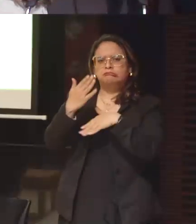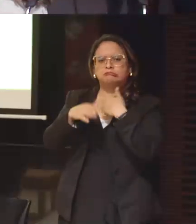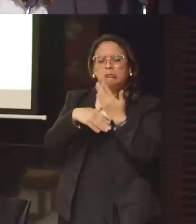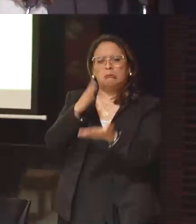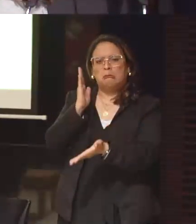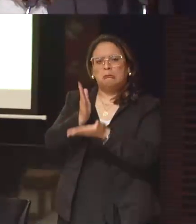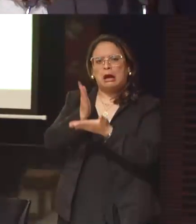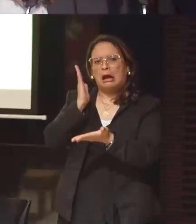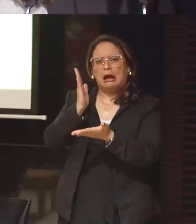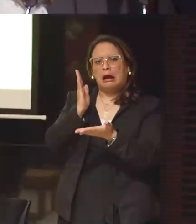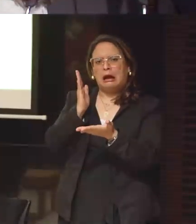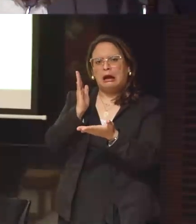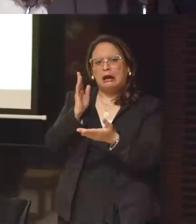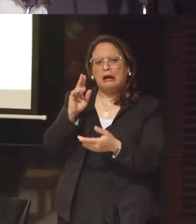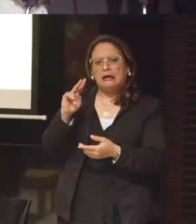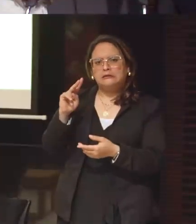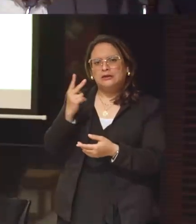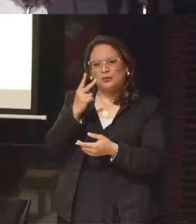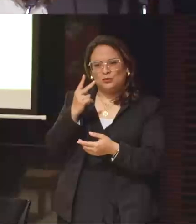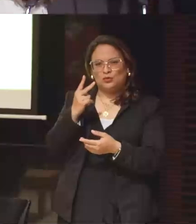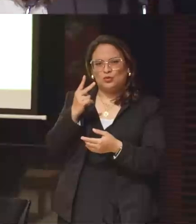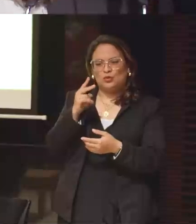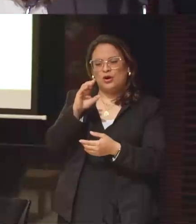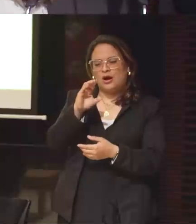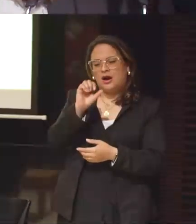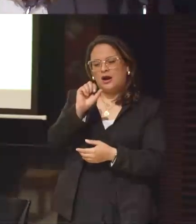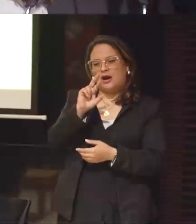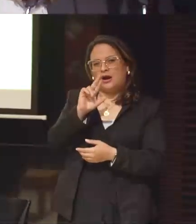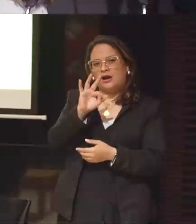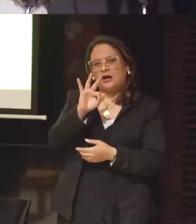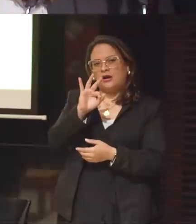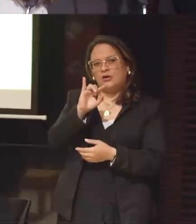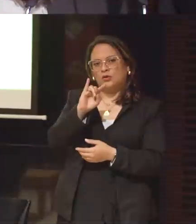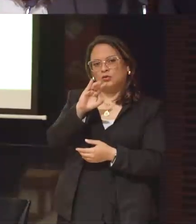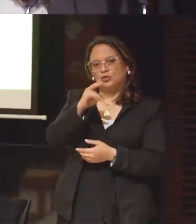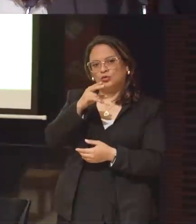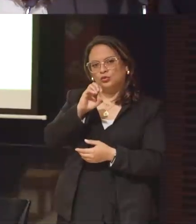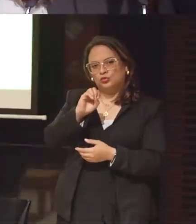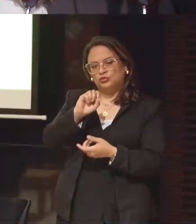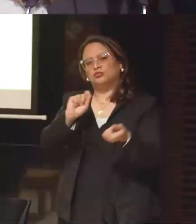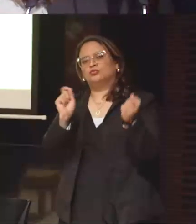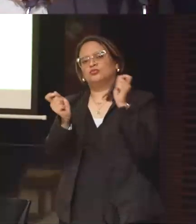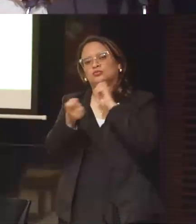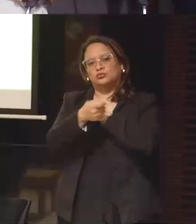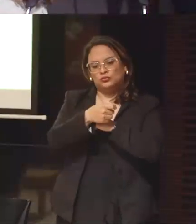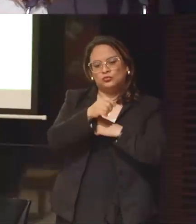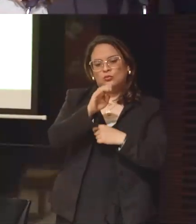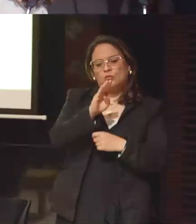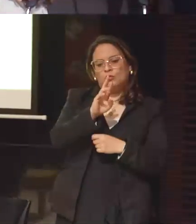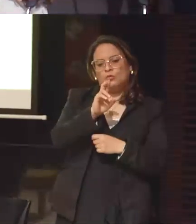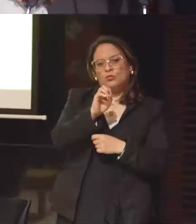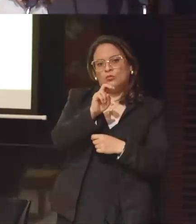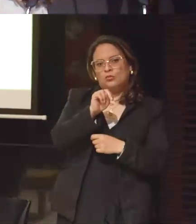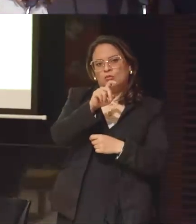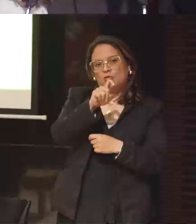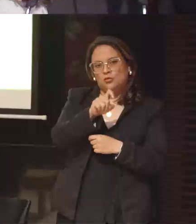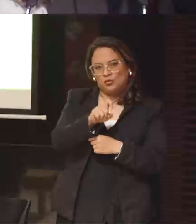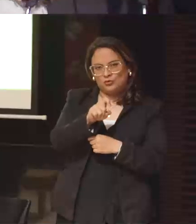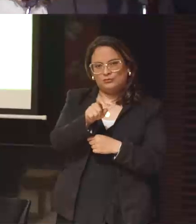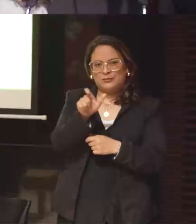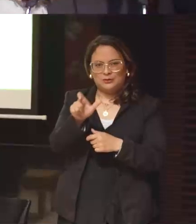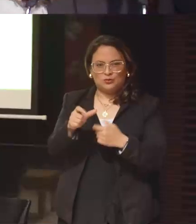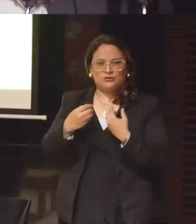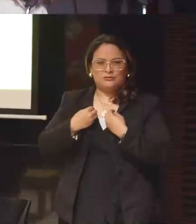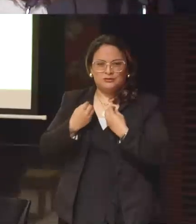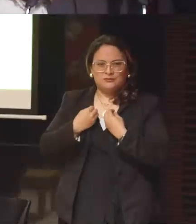sido como el segundo cartucho. Parece que el cartucho fue el primero, luego del cartucho fue el Bronx, y ahora el Bronx como que